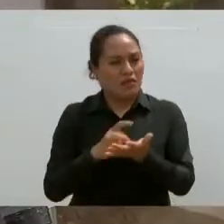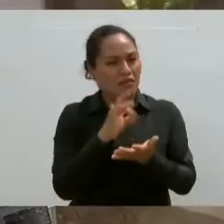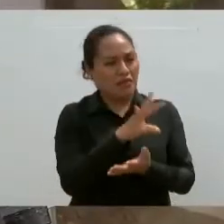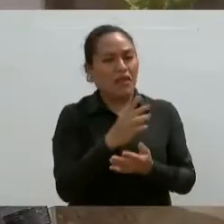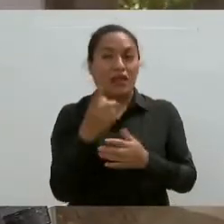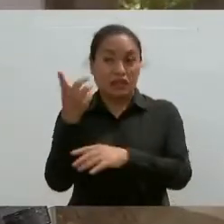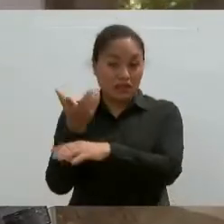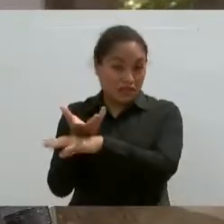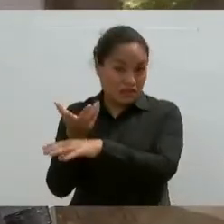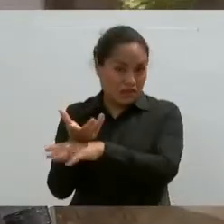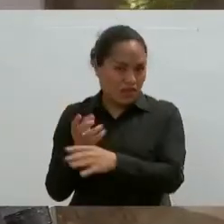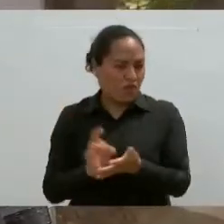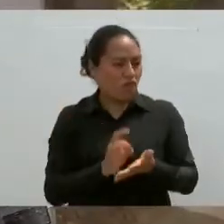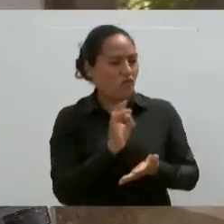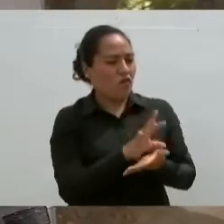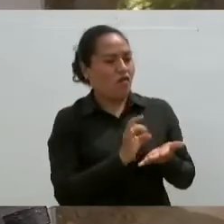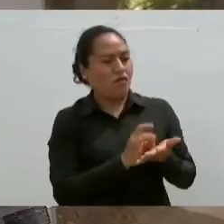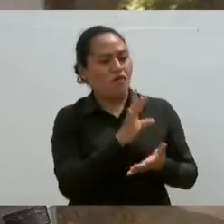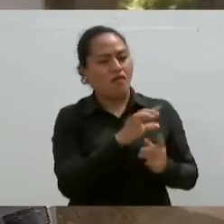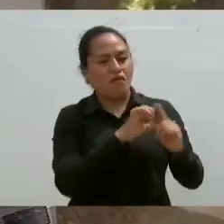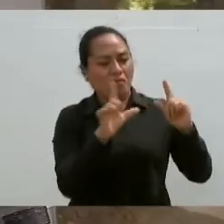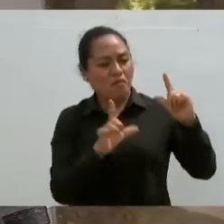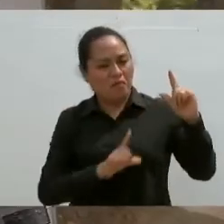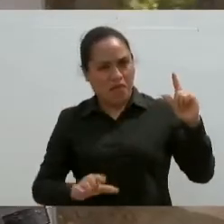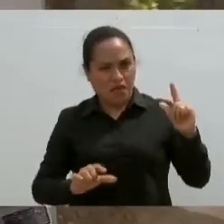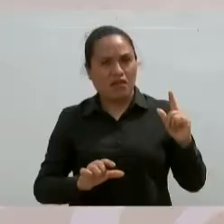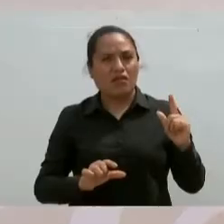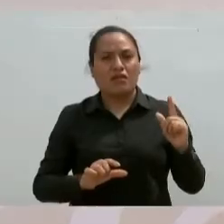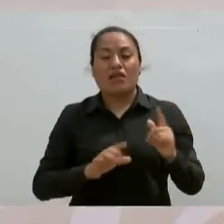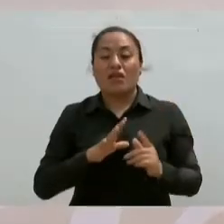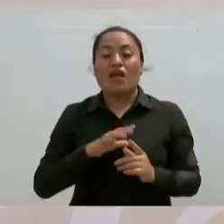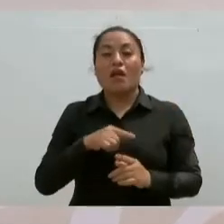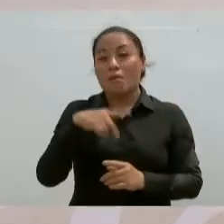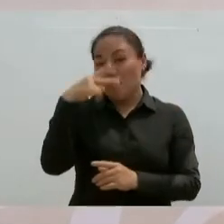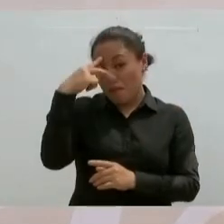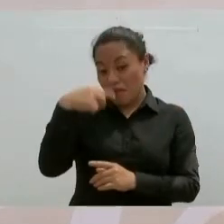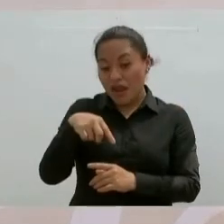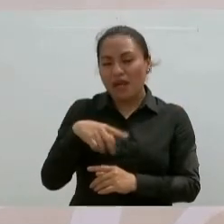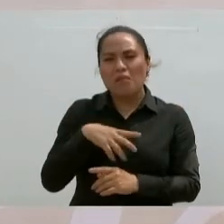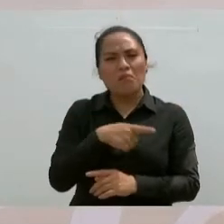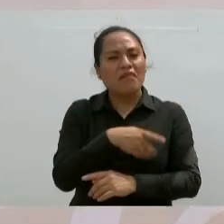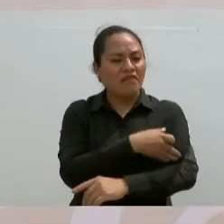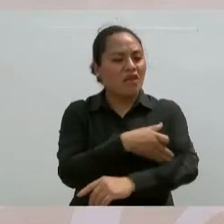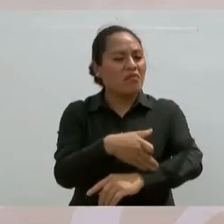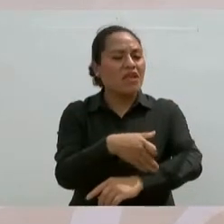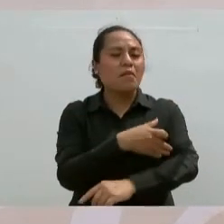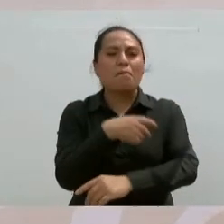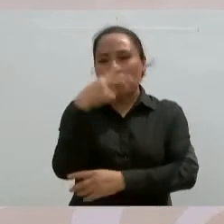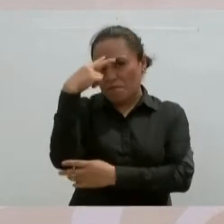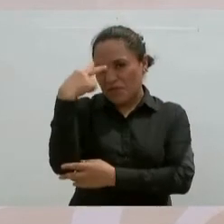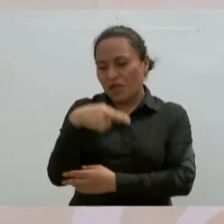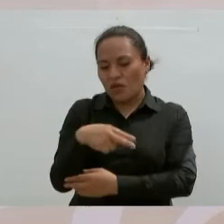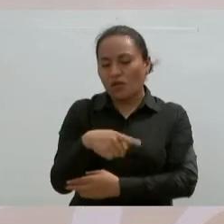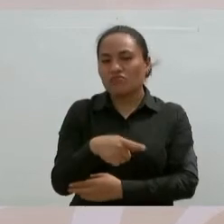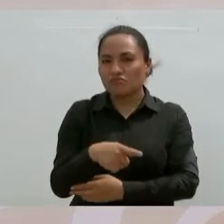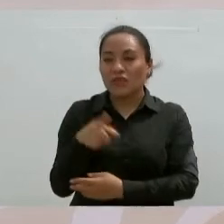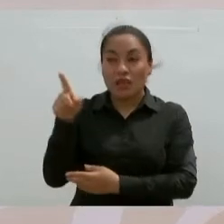de nuestros paisanos a sus familiares en México. Son